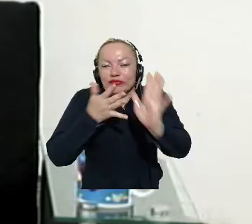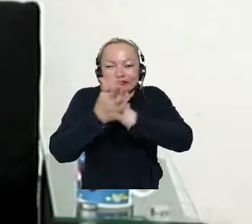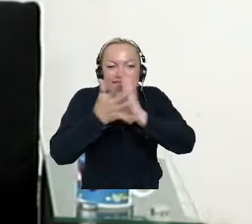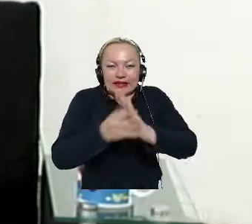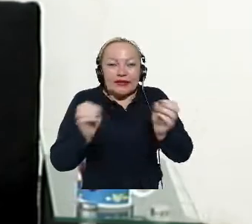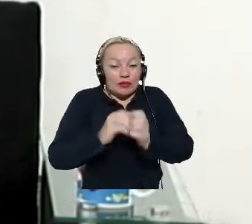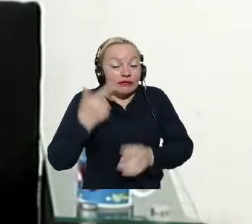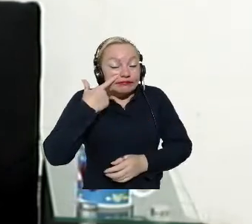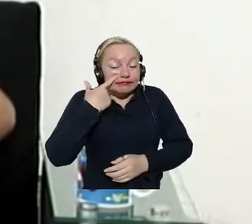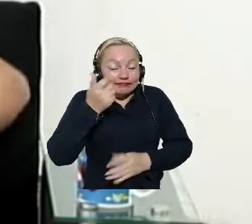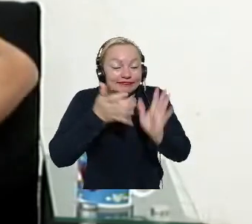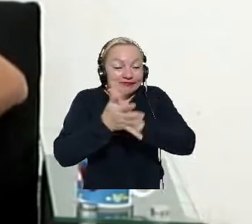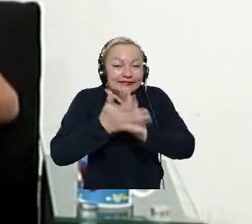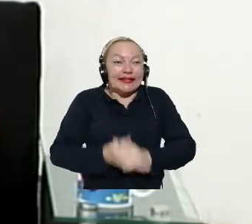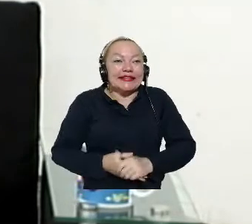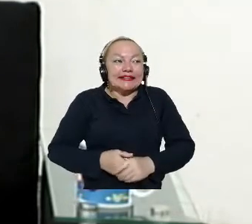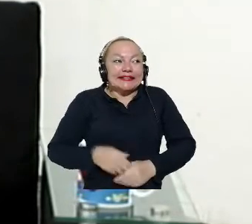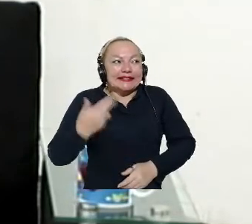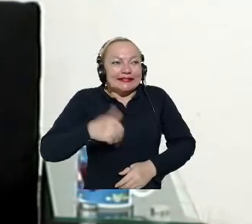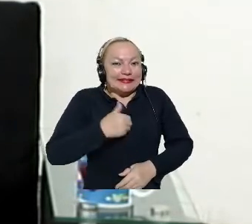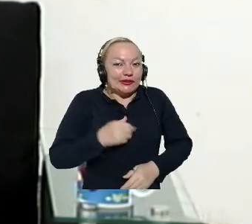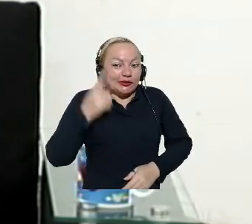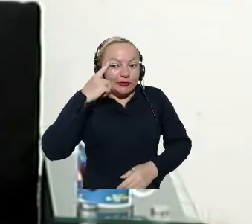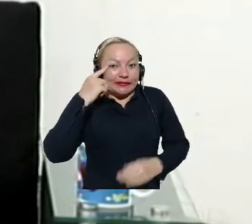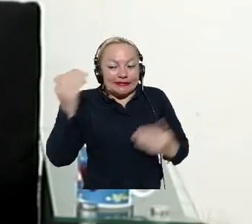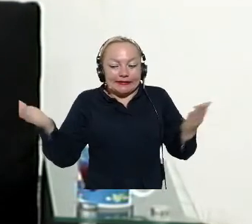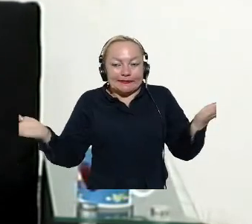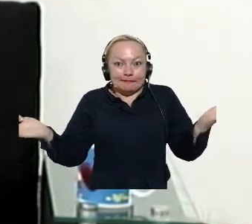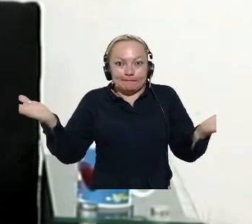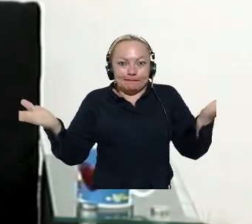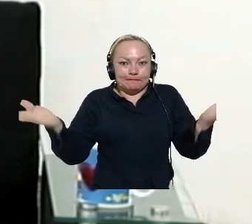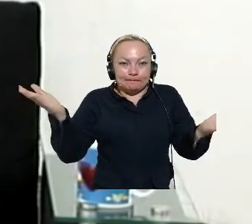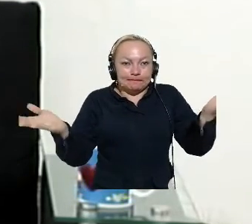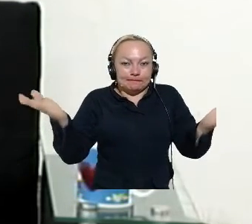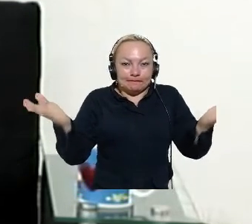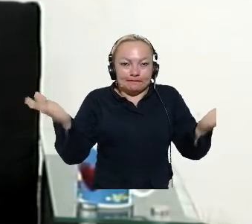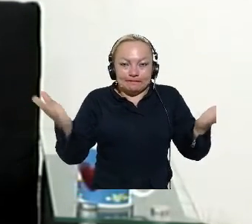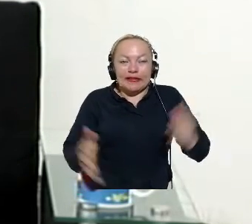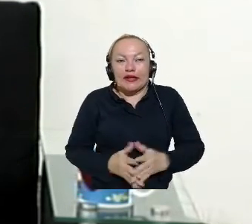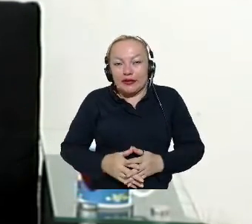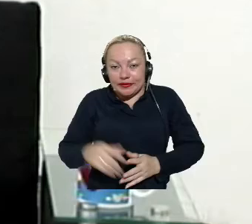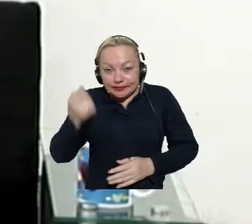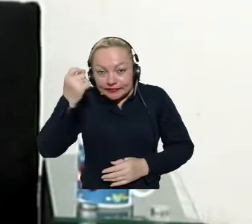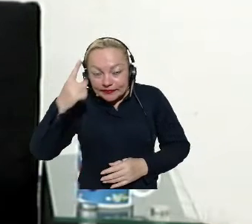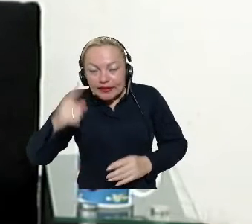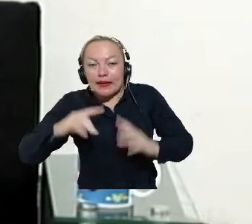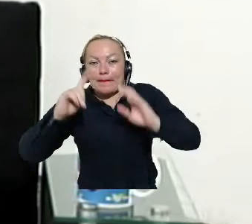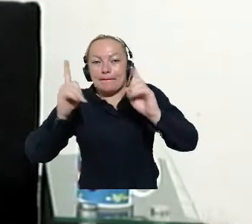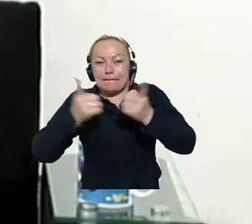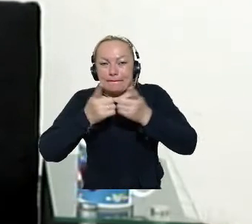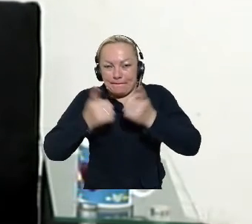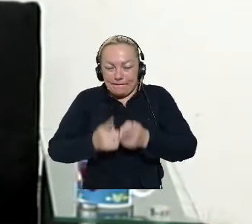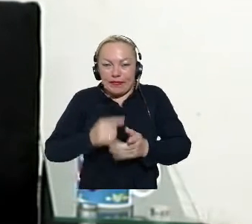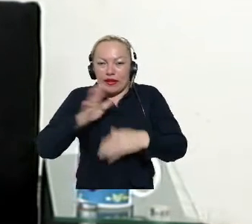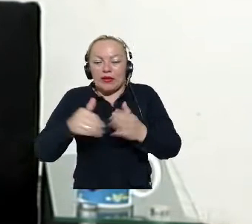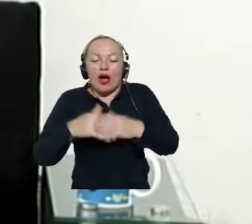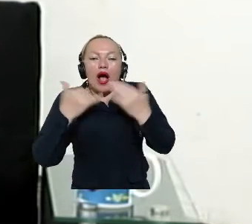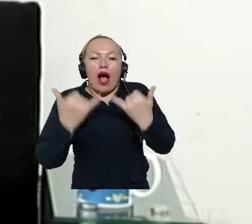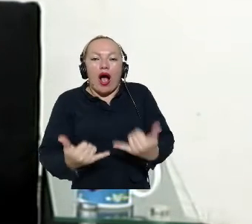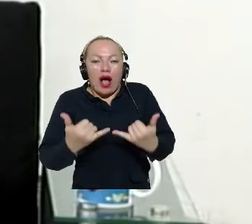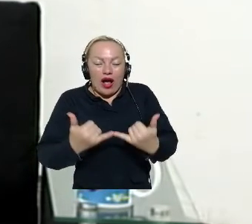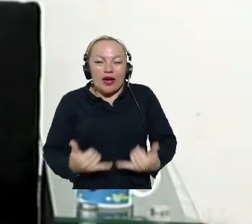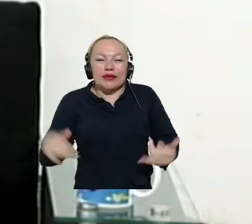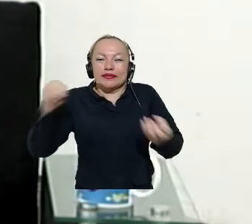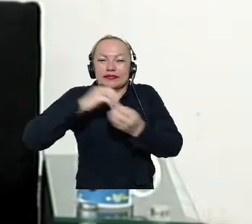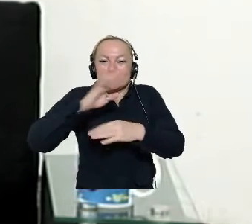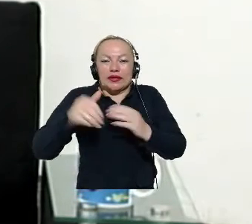y que bueno, que nos pone en una balanza pesada. Pesada, bastante. Sí, señores. Pesada. Pues ahí está, entonces, reducción de a la hora de la